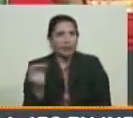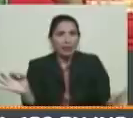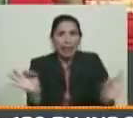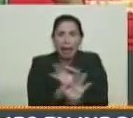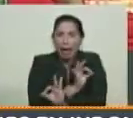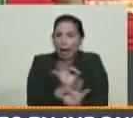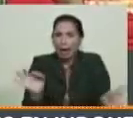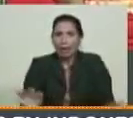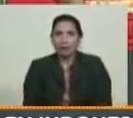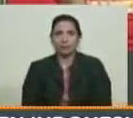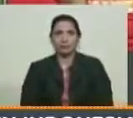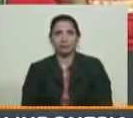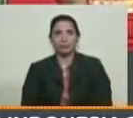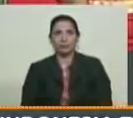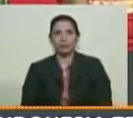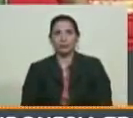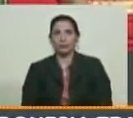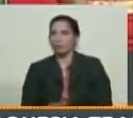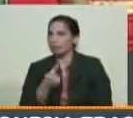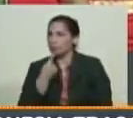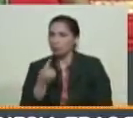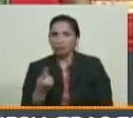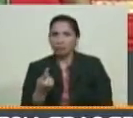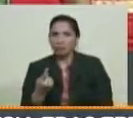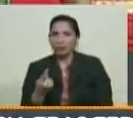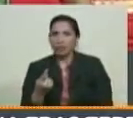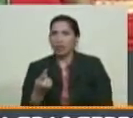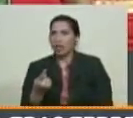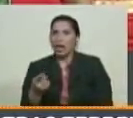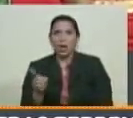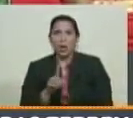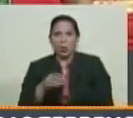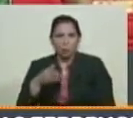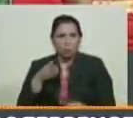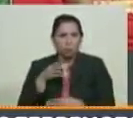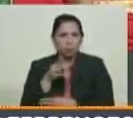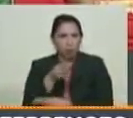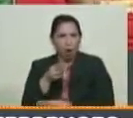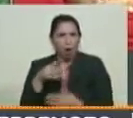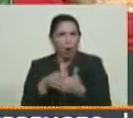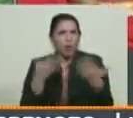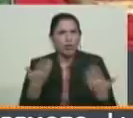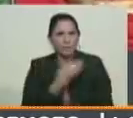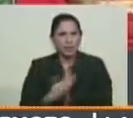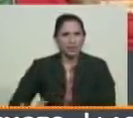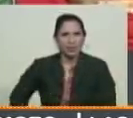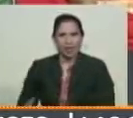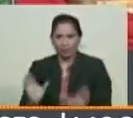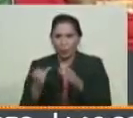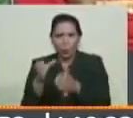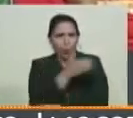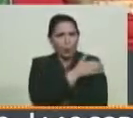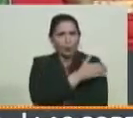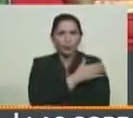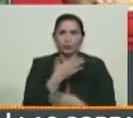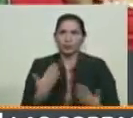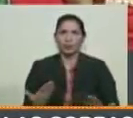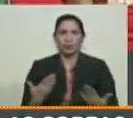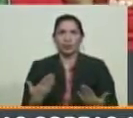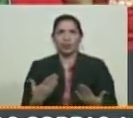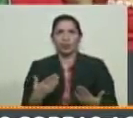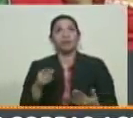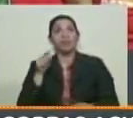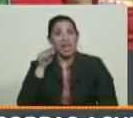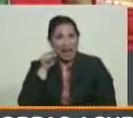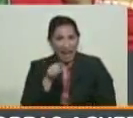sido capaz de condenar el magnicidio en grado de frustración. Una derecha que apela a la